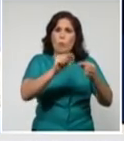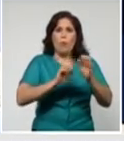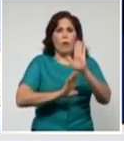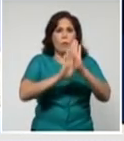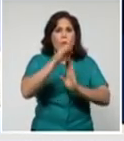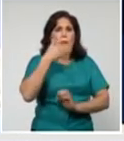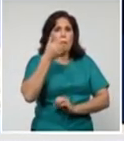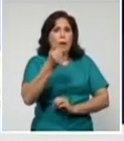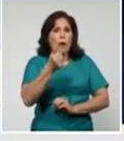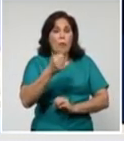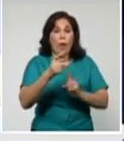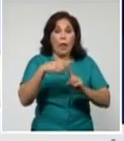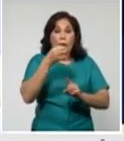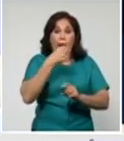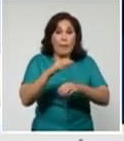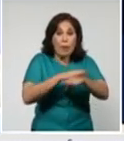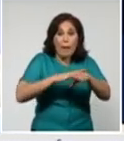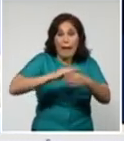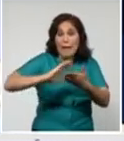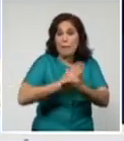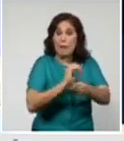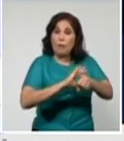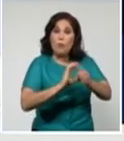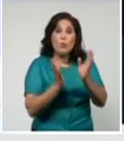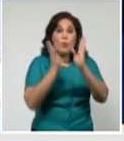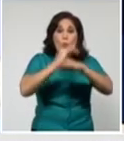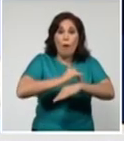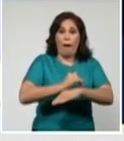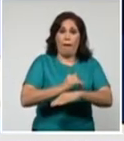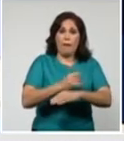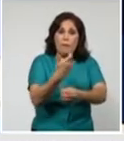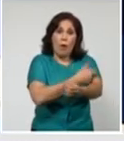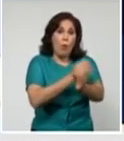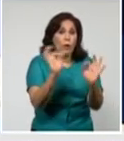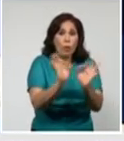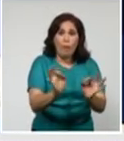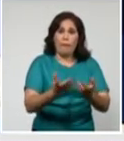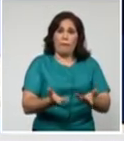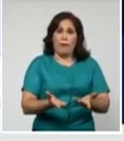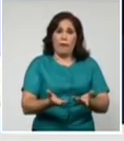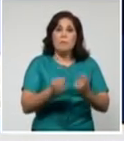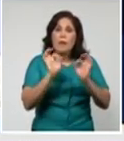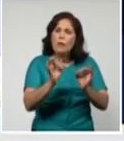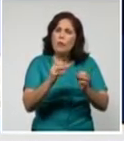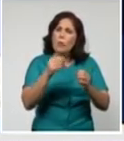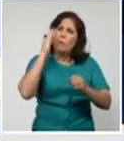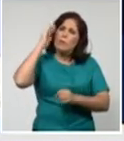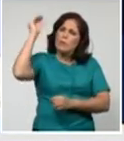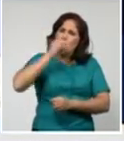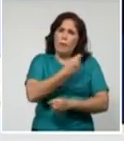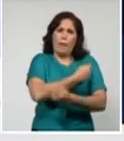no hay tratamiento para curar esta enfermedad, como no hay vacuna por el momento. Entonces,